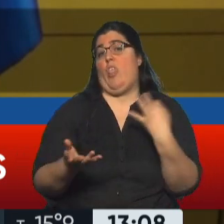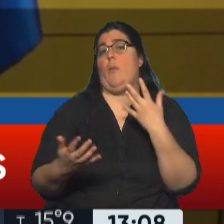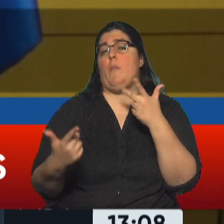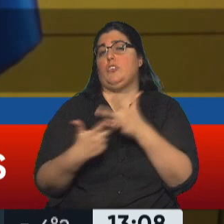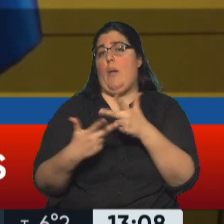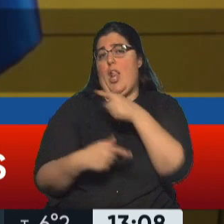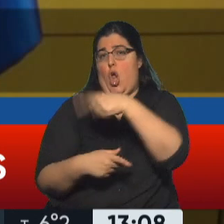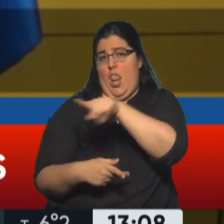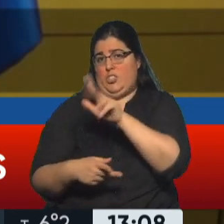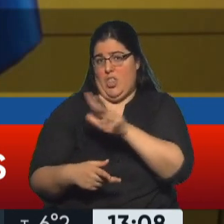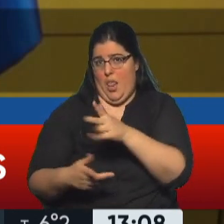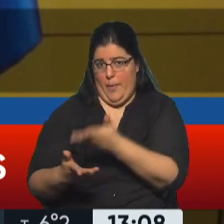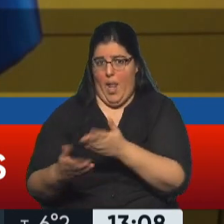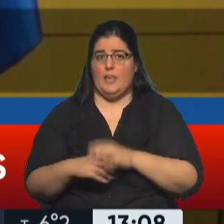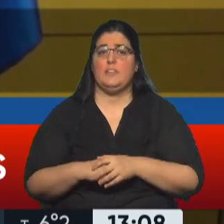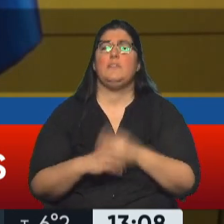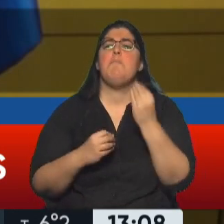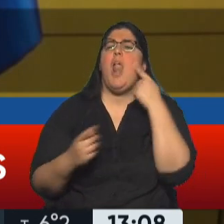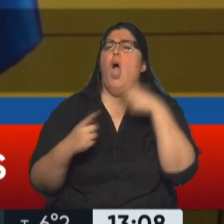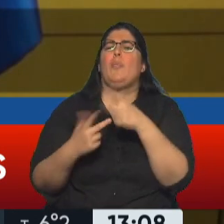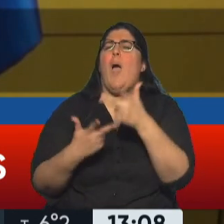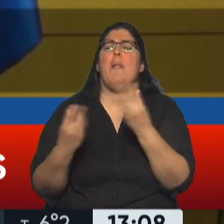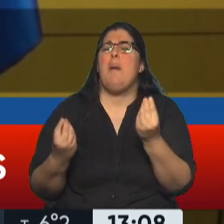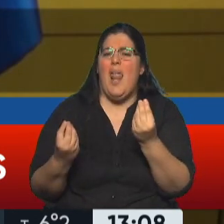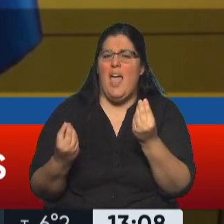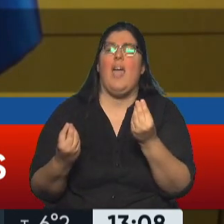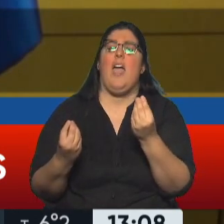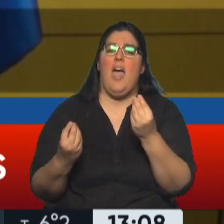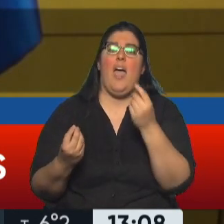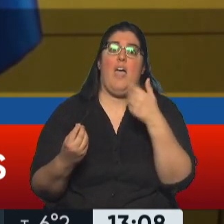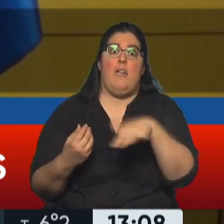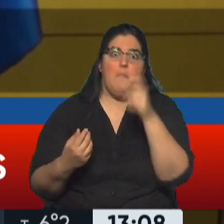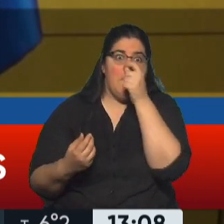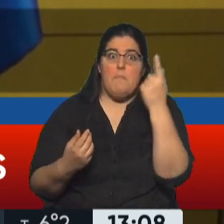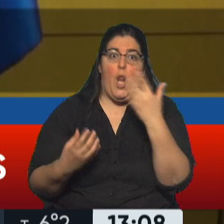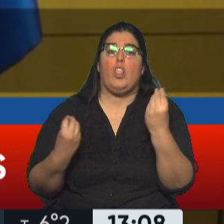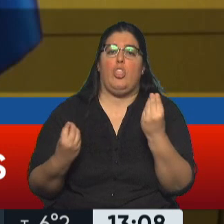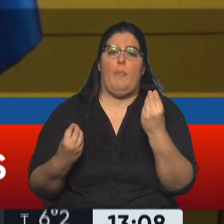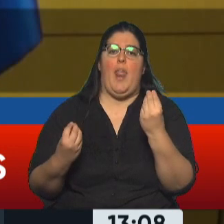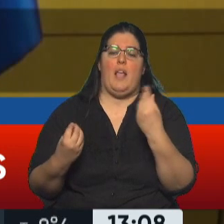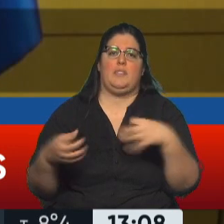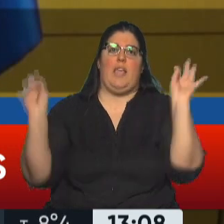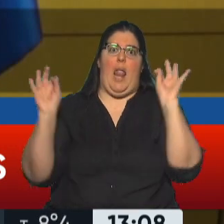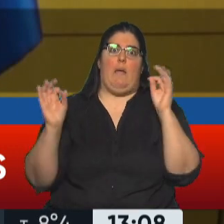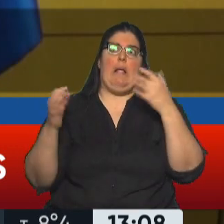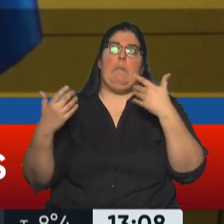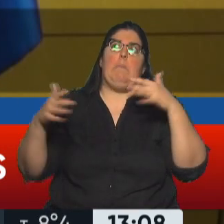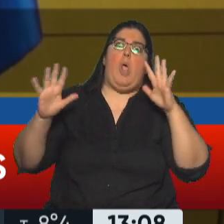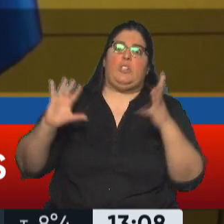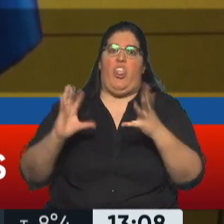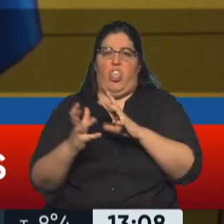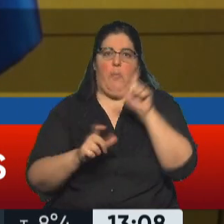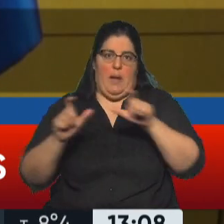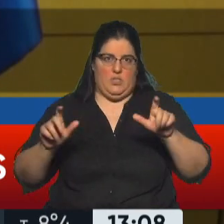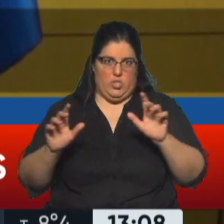them in order to engage in a dialogue as soon as necessary to prevent a humanitarian